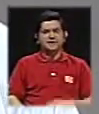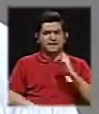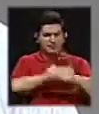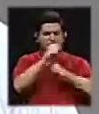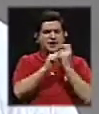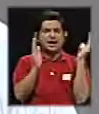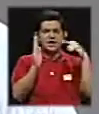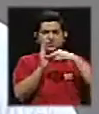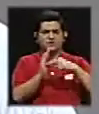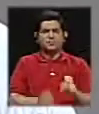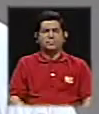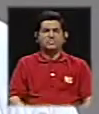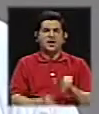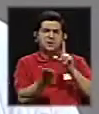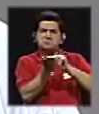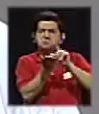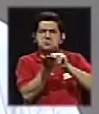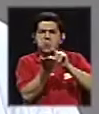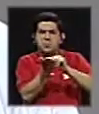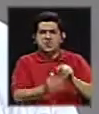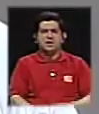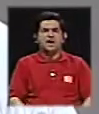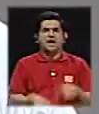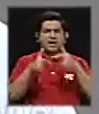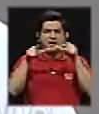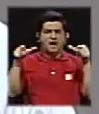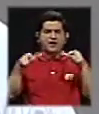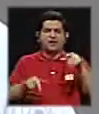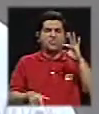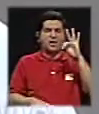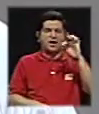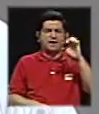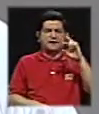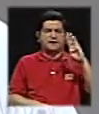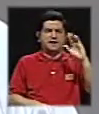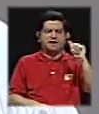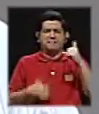2000 se publicaba que el lenguaje Terra ya no existía,